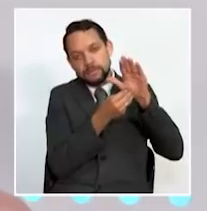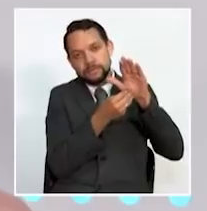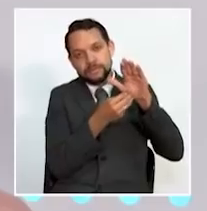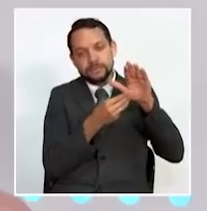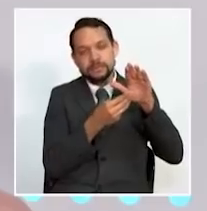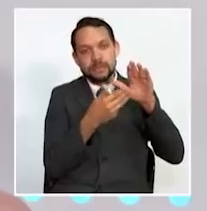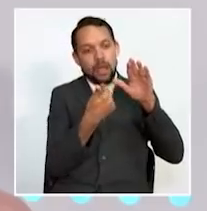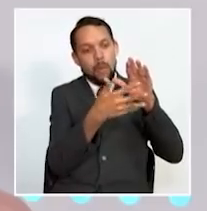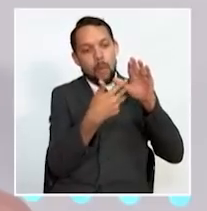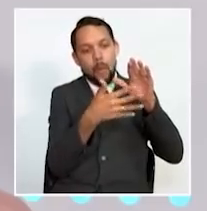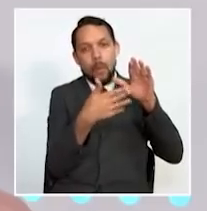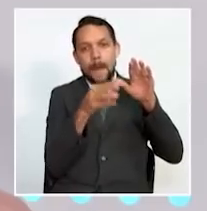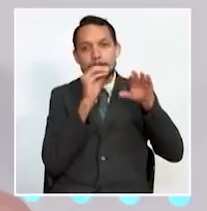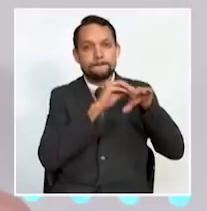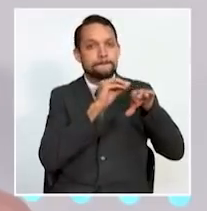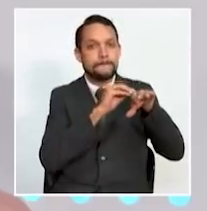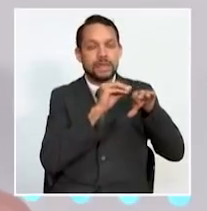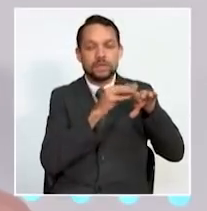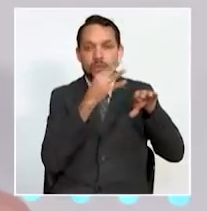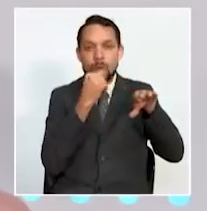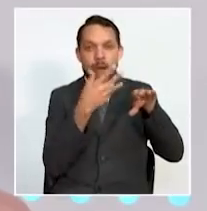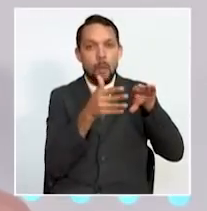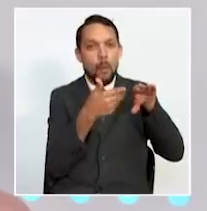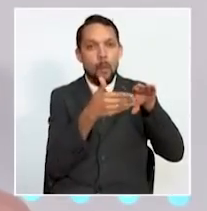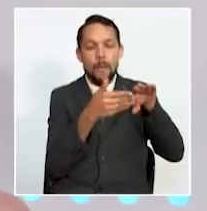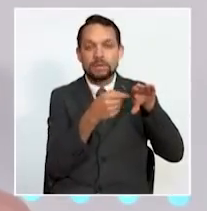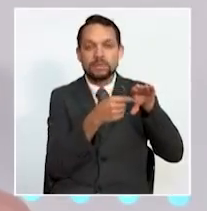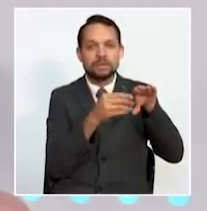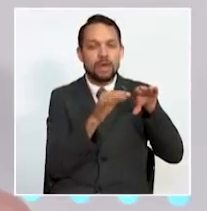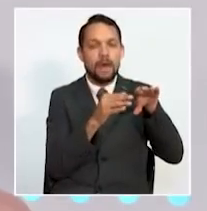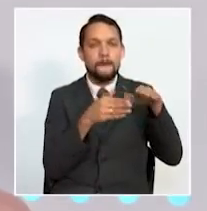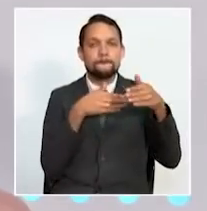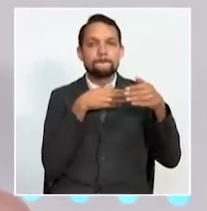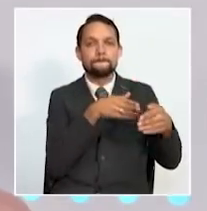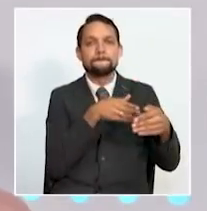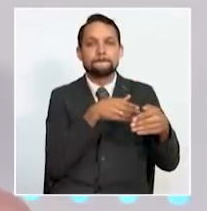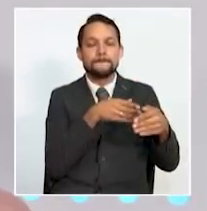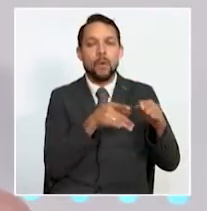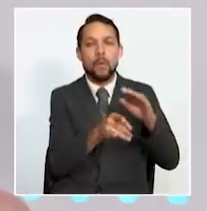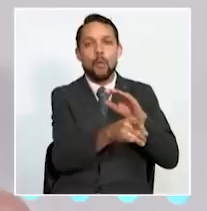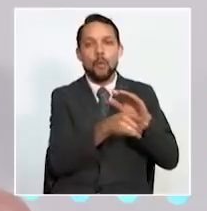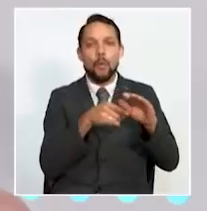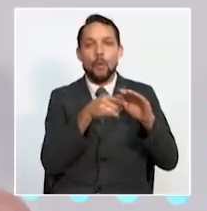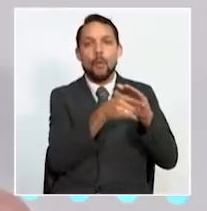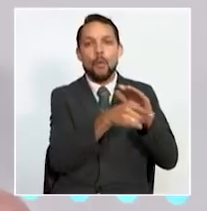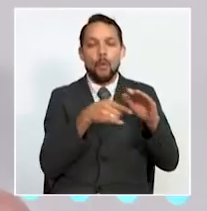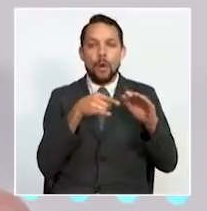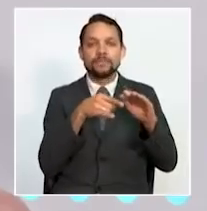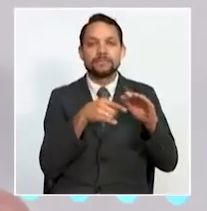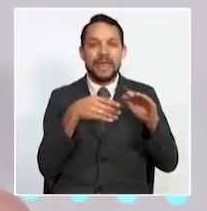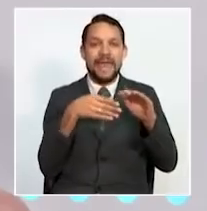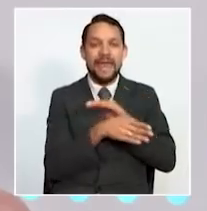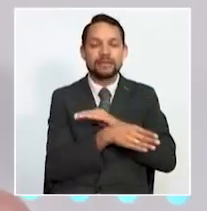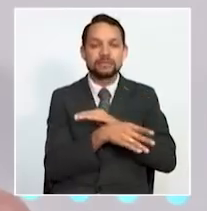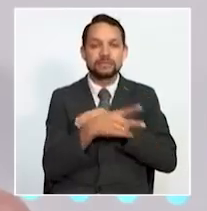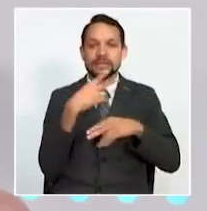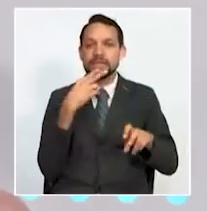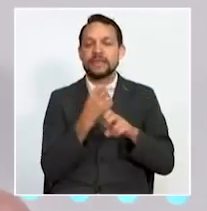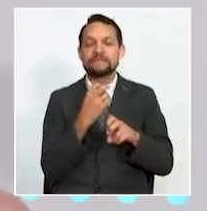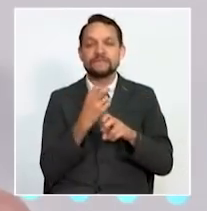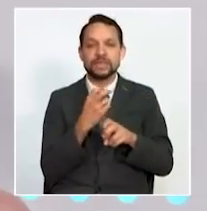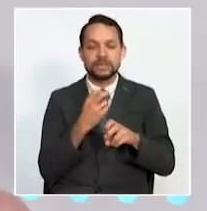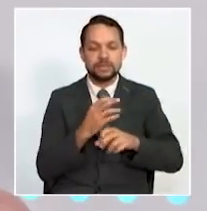movilidad, empieza a producir obstrucción, donde hace que el aire pase, pero que le cueste dificultad salir. Y aquí encontramos